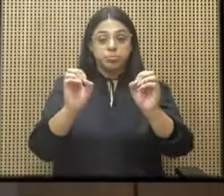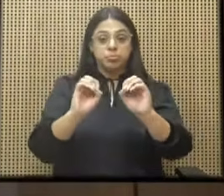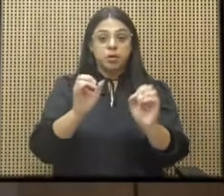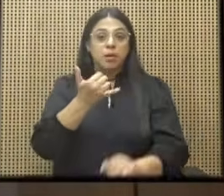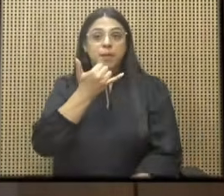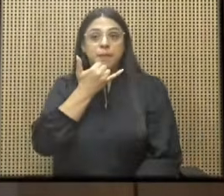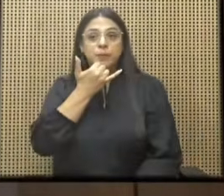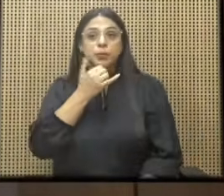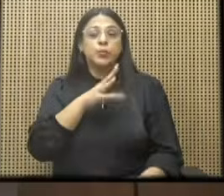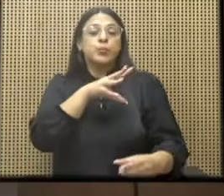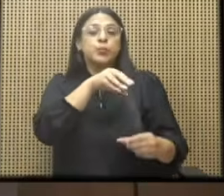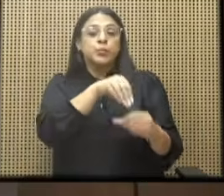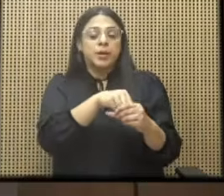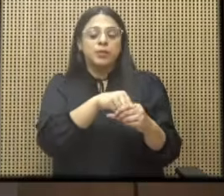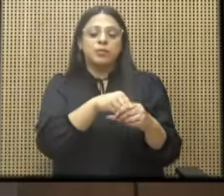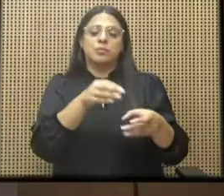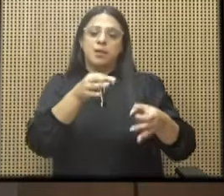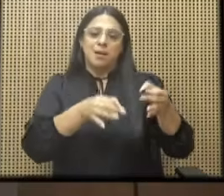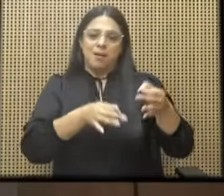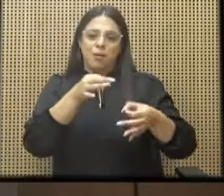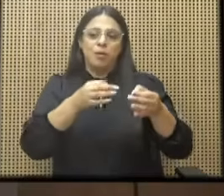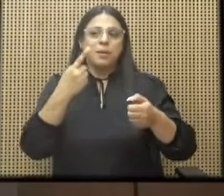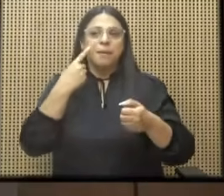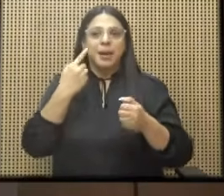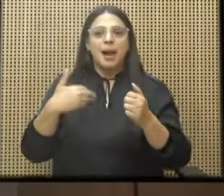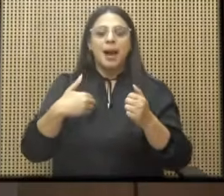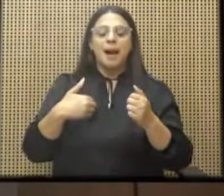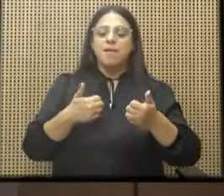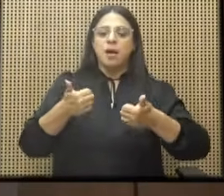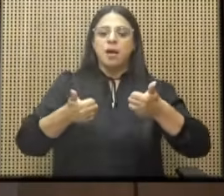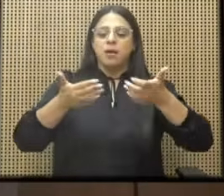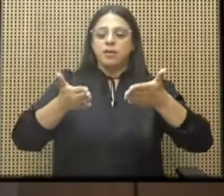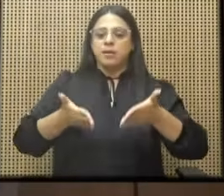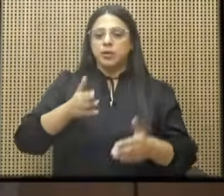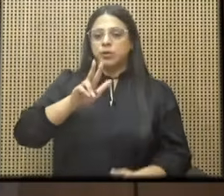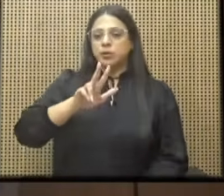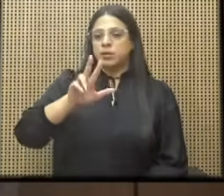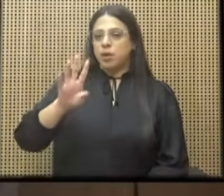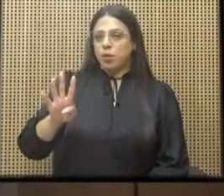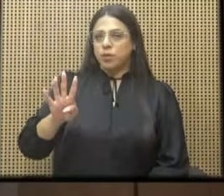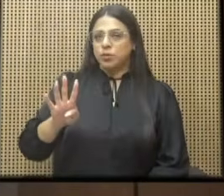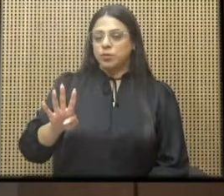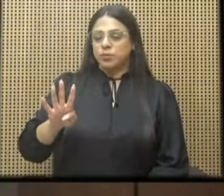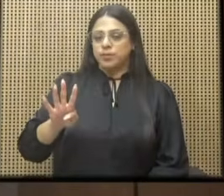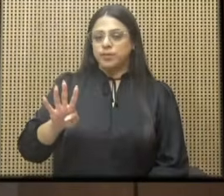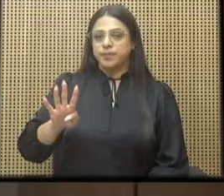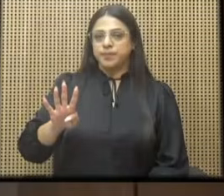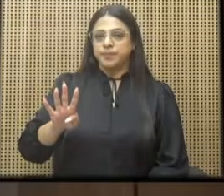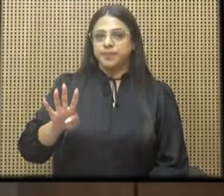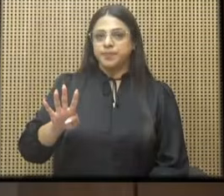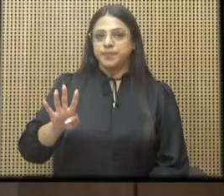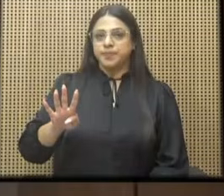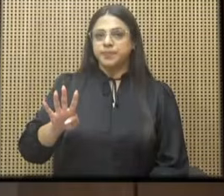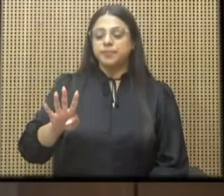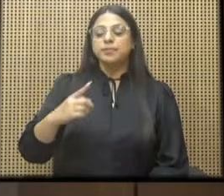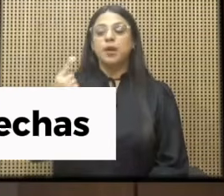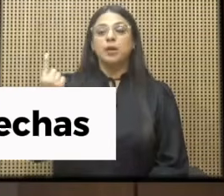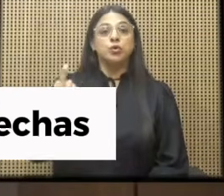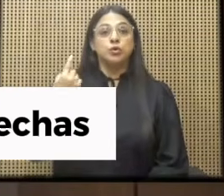Corte Plena para que teniendo 34 nombres, y aquí no voy a calificarlos, solamente